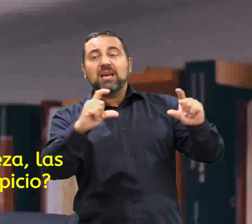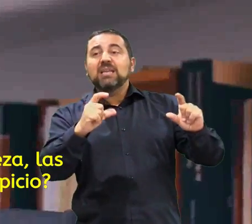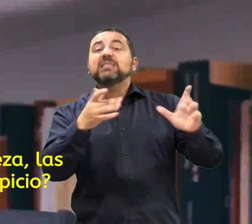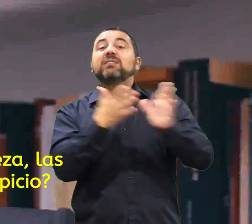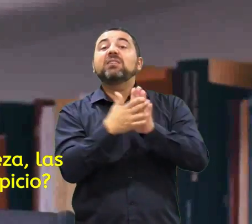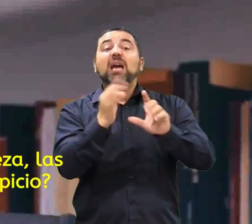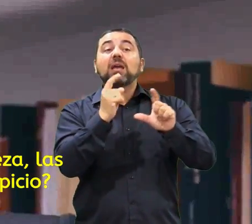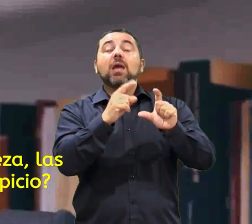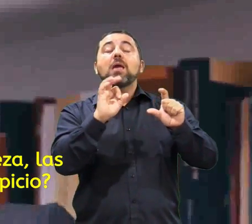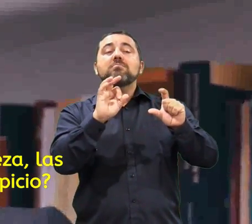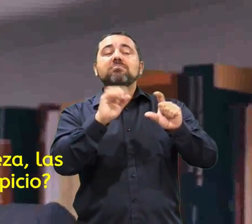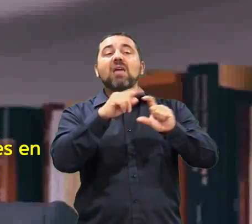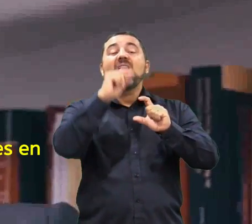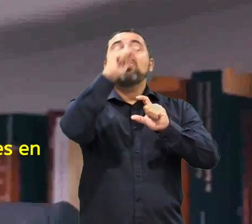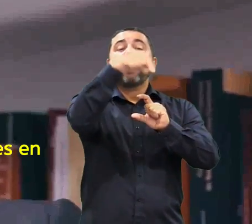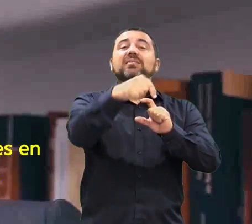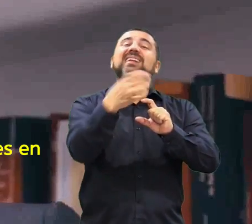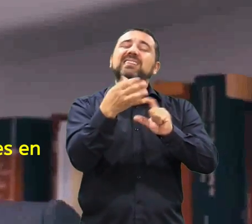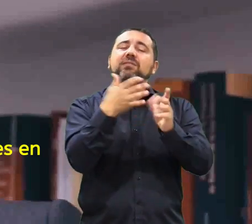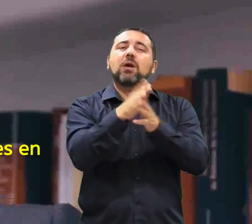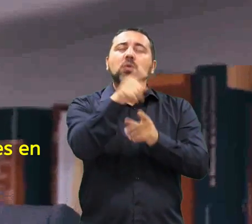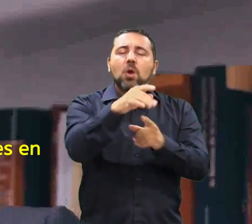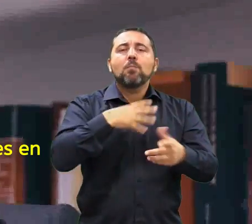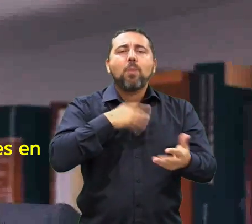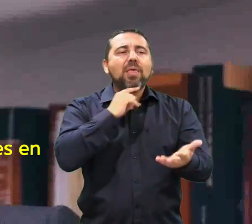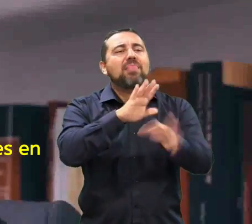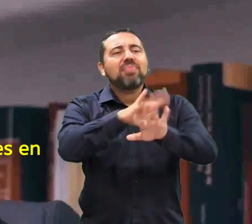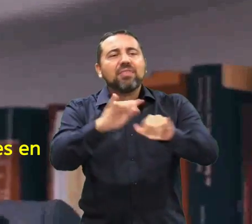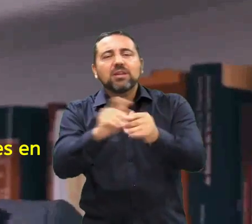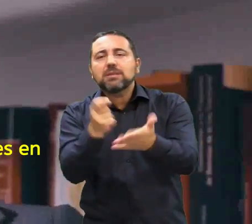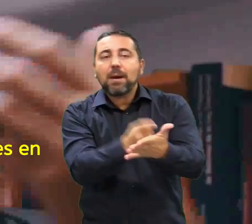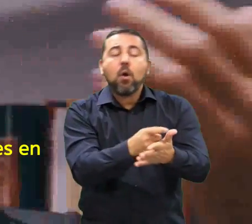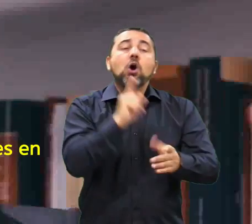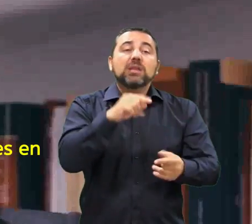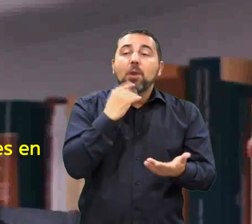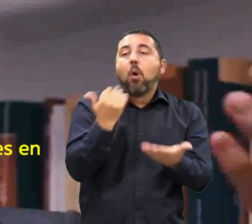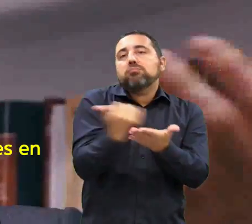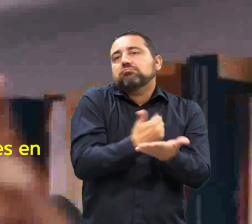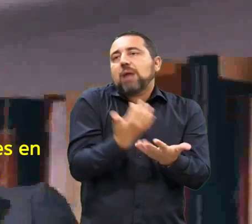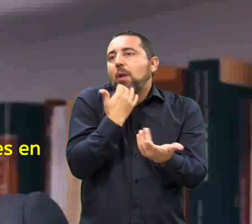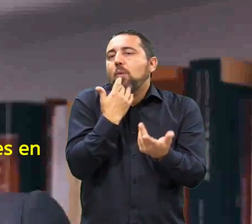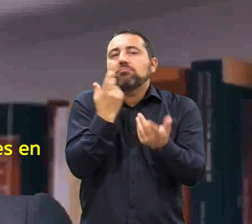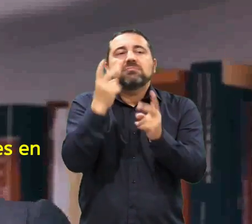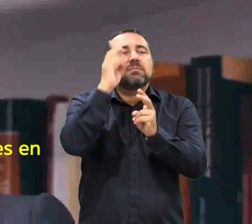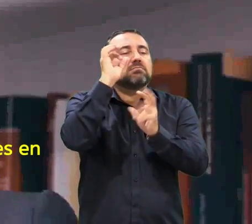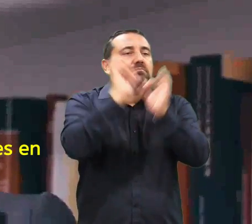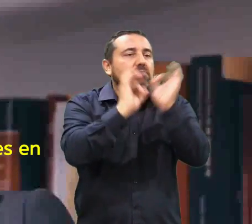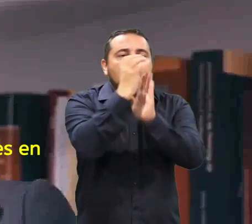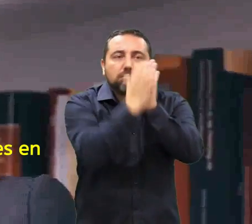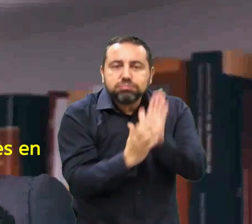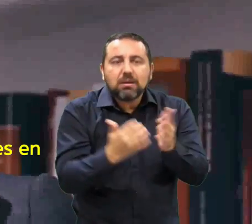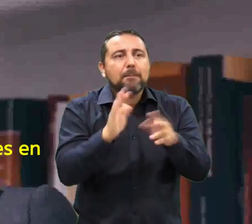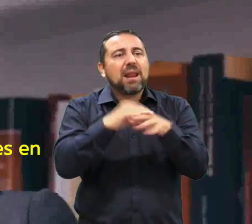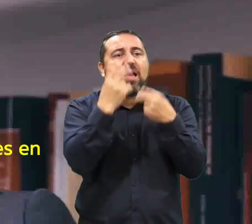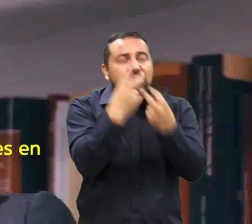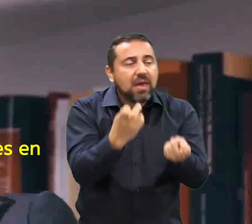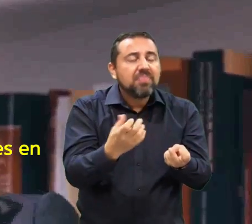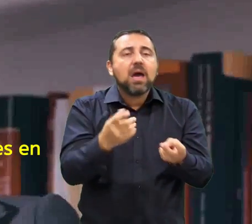el nombre allí en el frontispicio, es que hay detrás un esquema de daciones en pago o incluso de beneficios